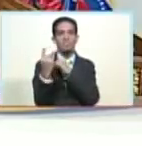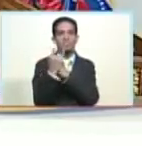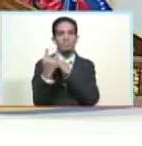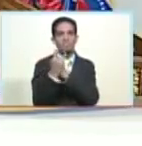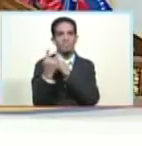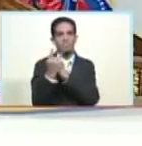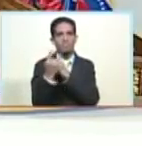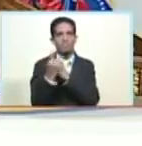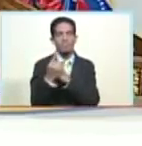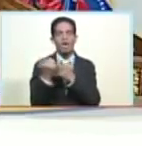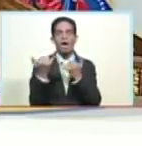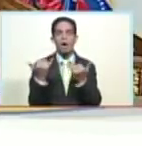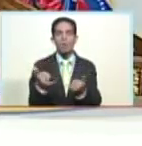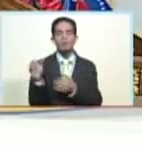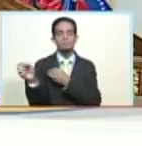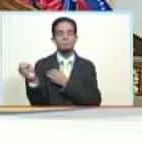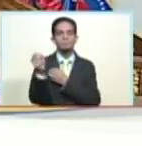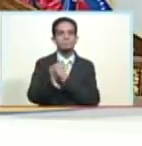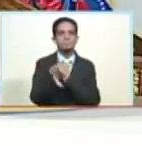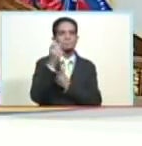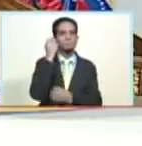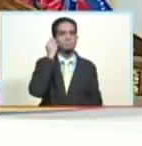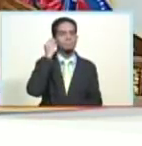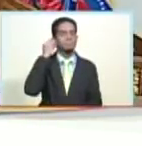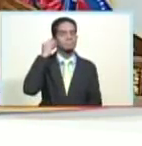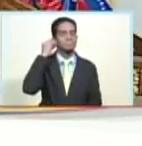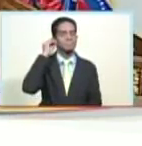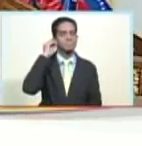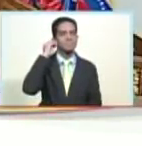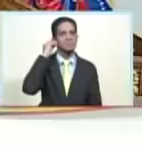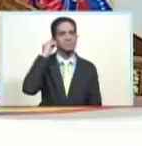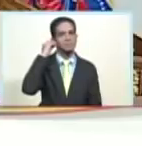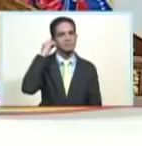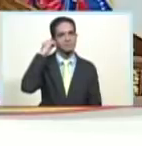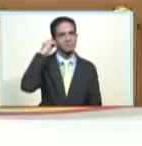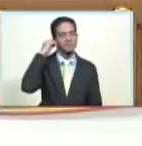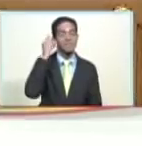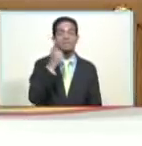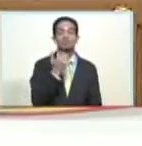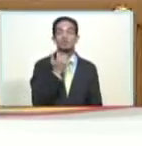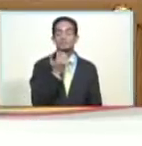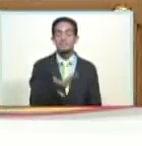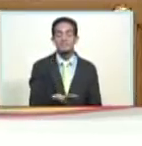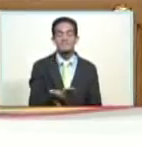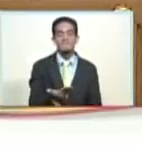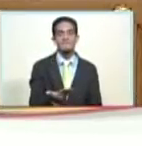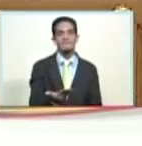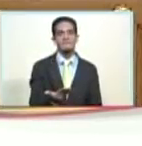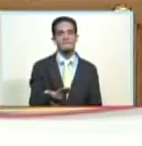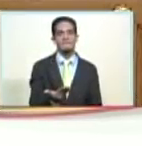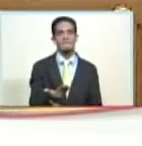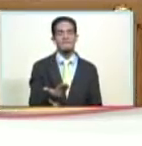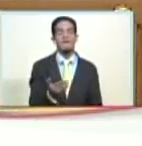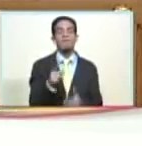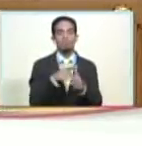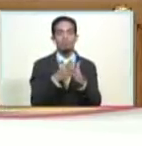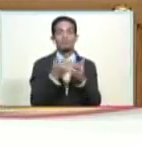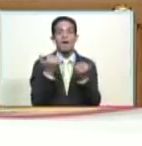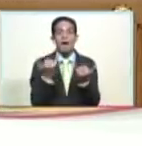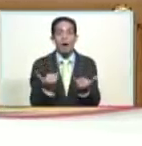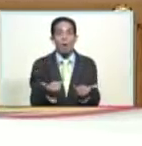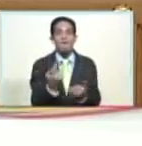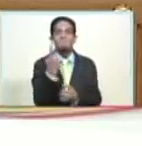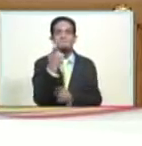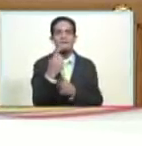clase obrera, los ponemos y no funcionan. Yo sé lo que te estoy diciendo. Y tú no vas a conseguir un hombre en esta